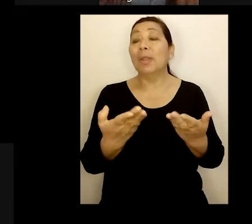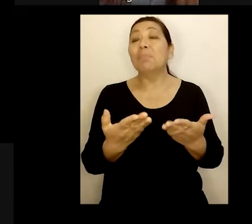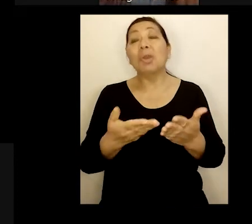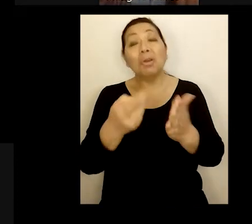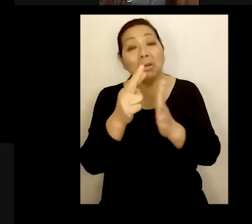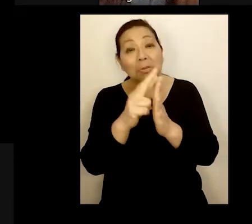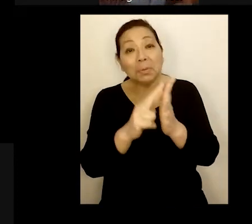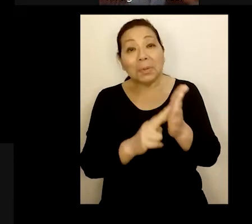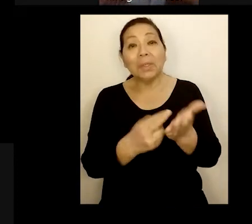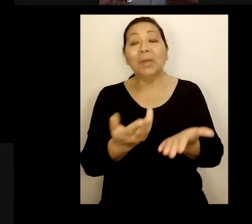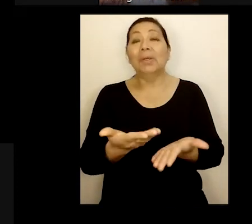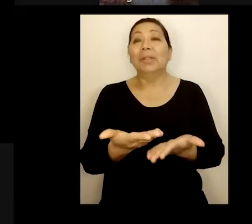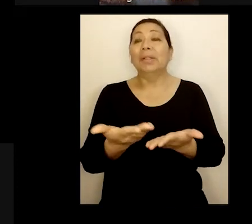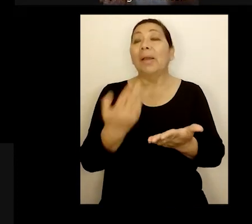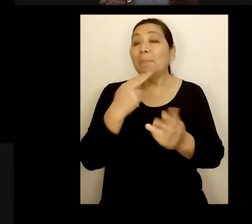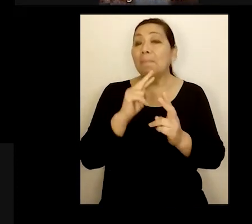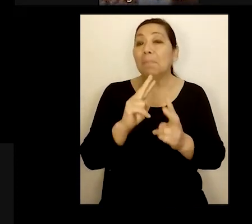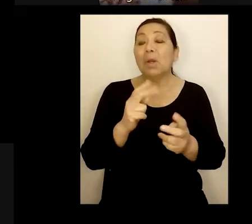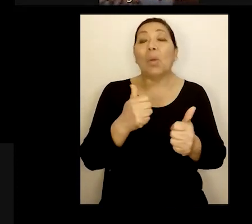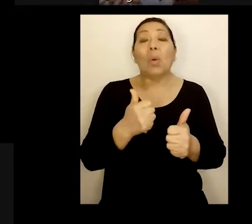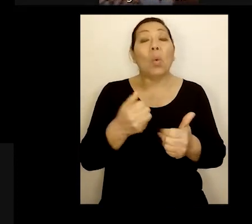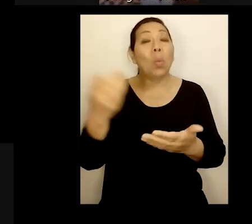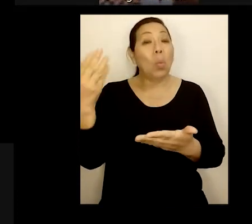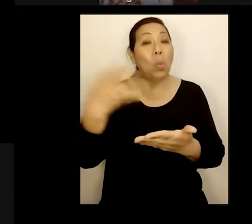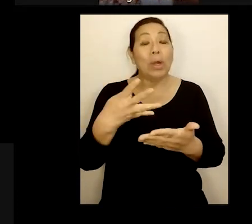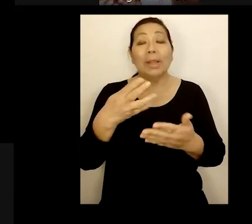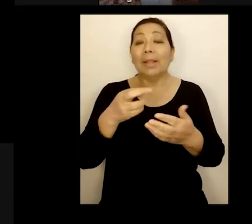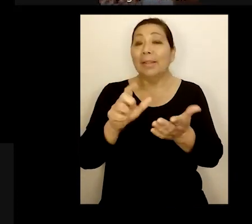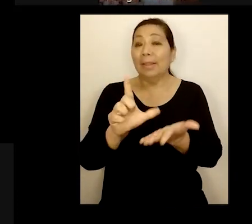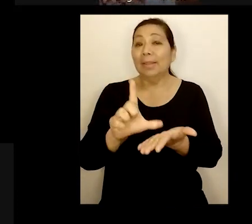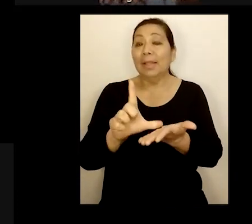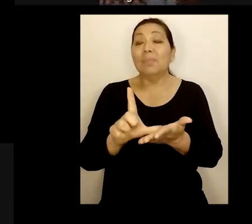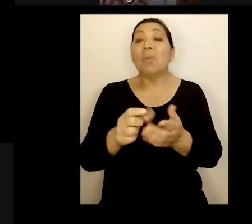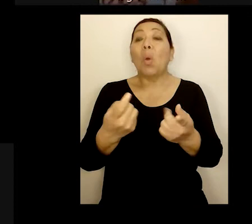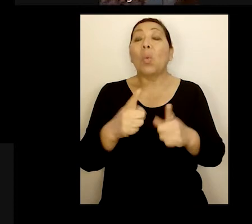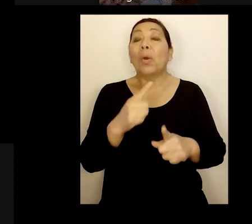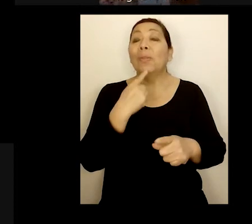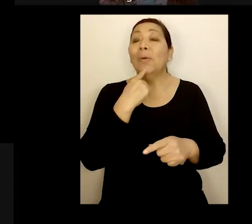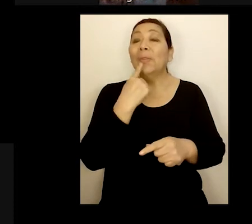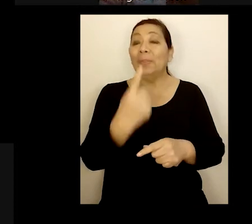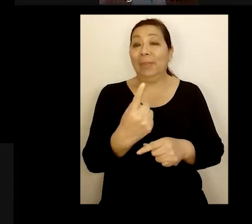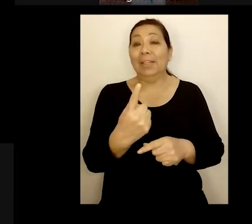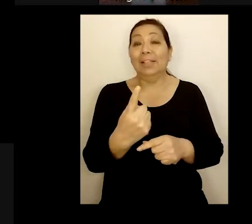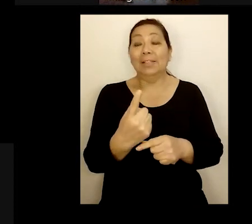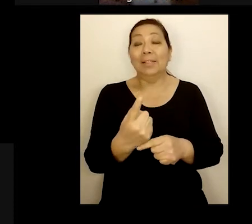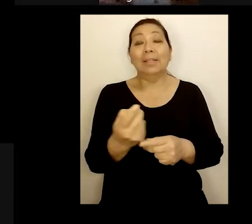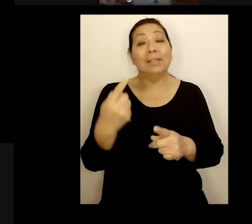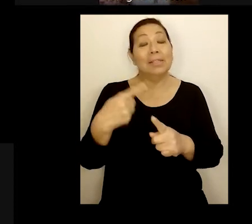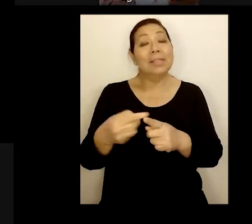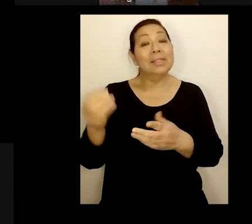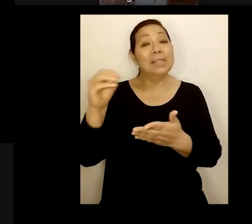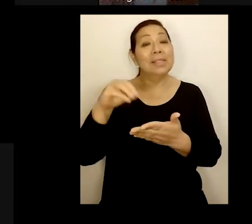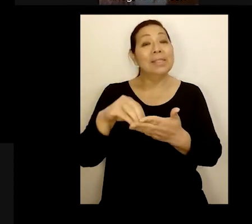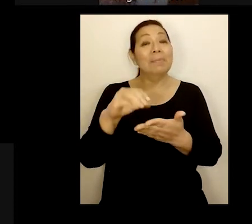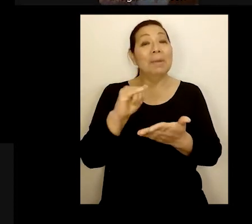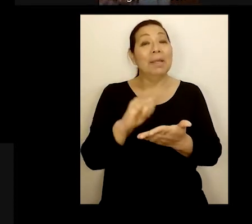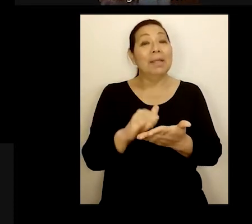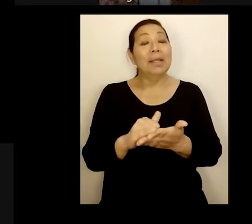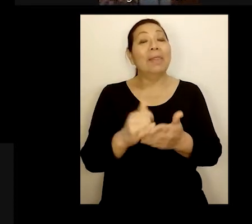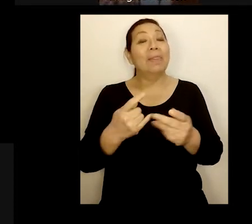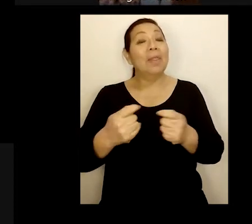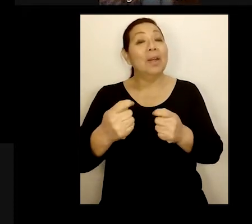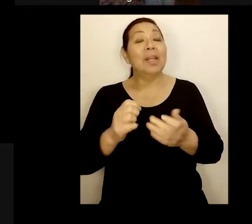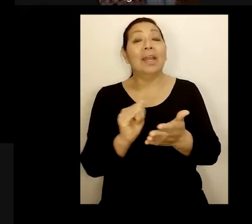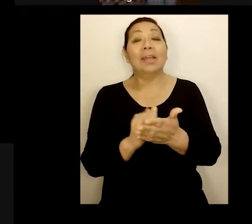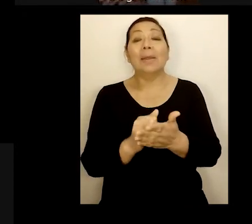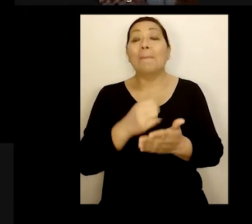la resolución o el auto de vista emitido por la Cuarta Sala Penal de Lima, cuando señala y se subsume específicamente a la teoría